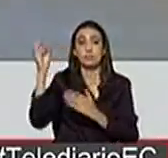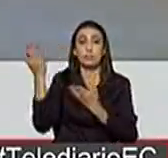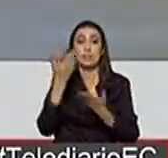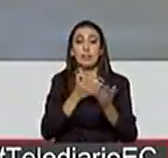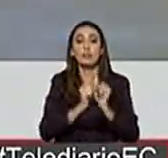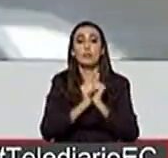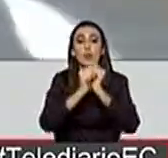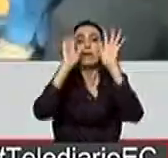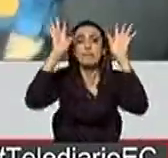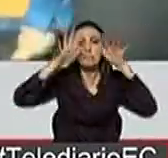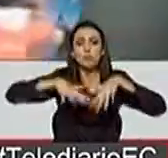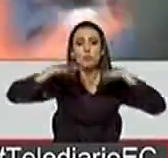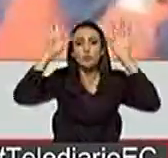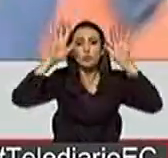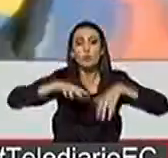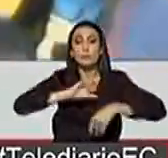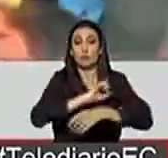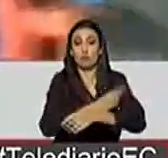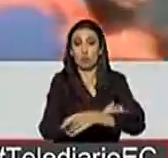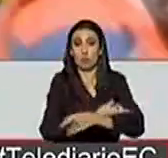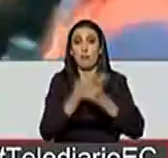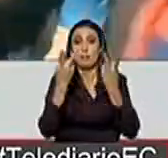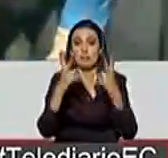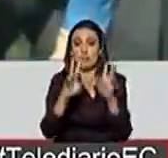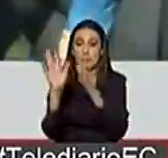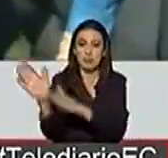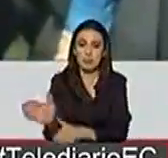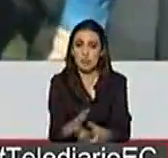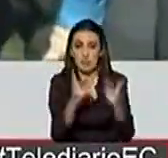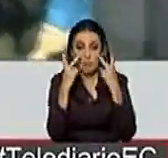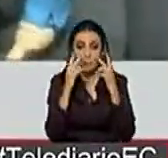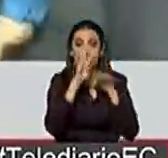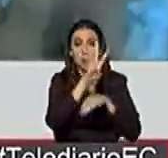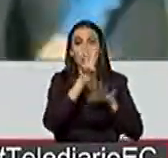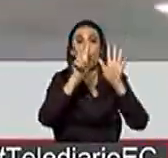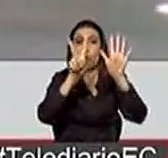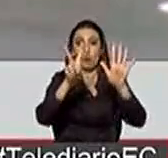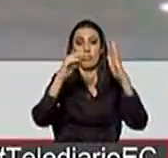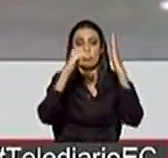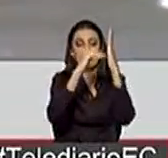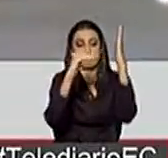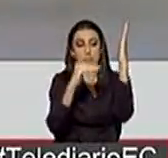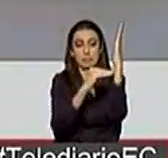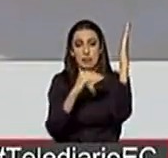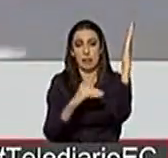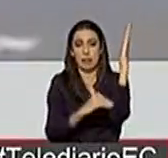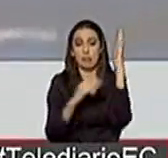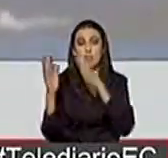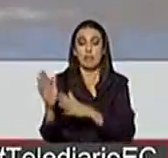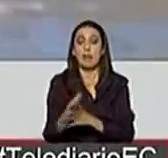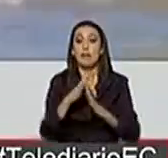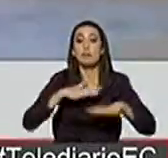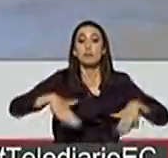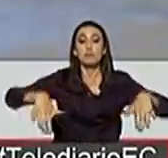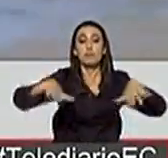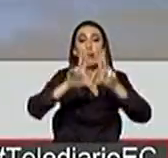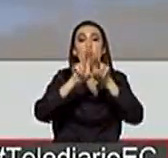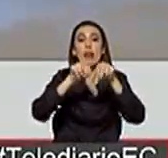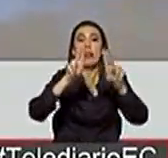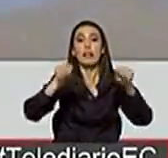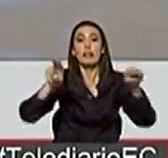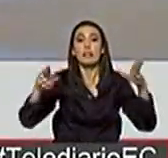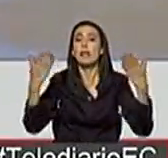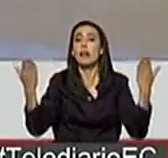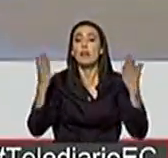de lluvias intensas que afectaron a 36 de los 47 departamentos del país el fenómeno natural provocó la crecida y desbordamiento